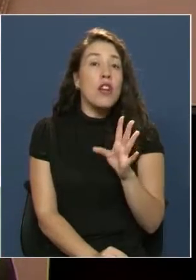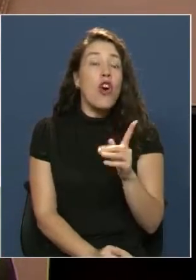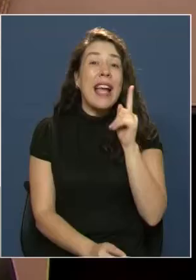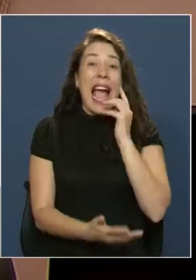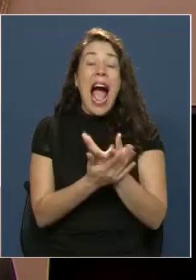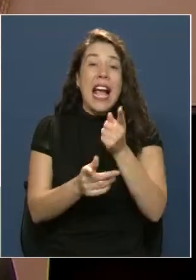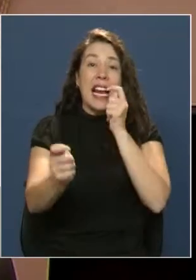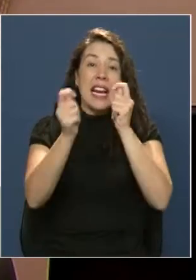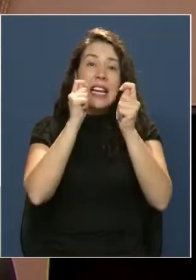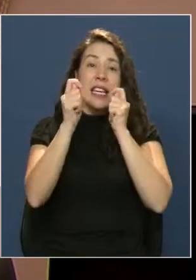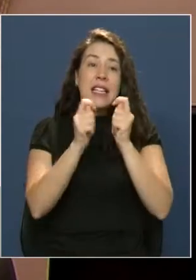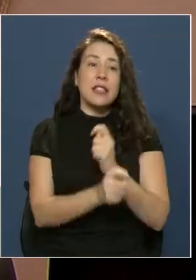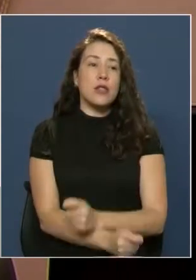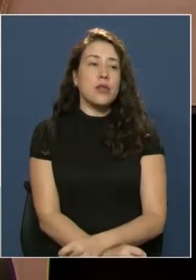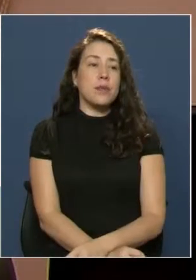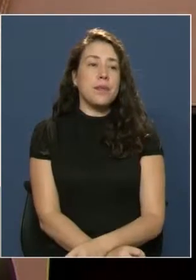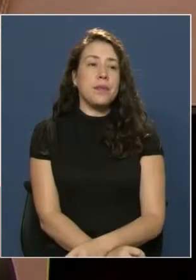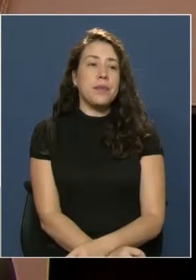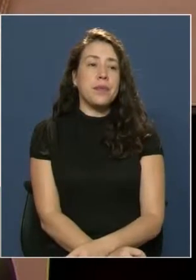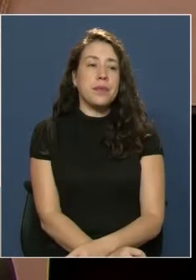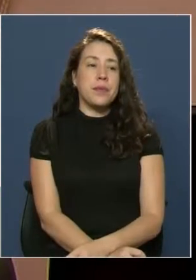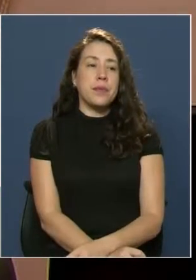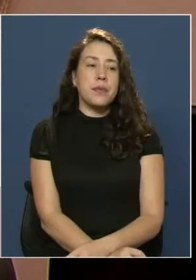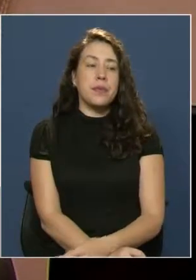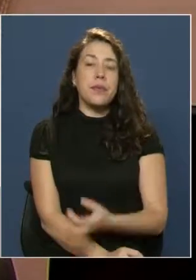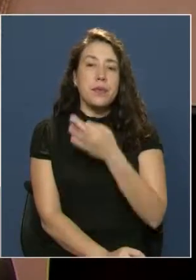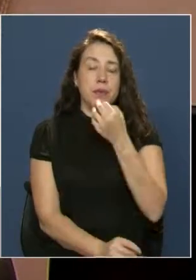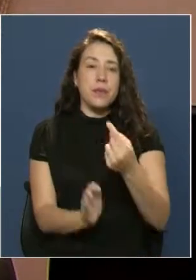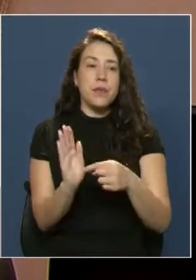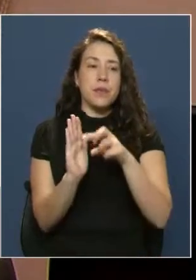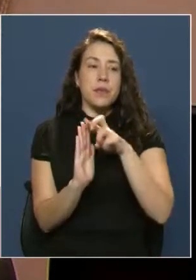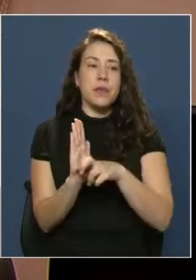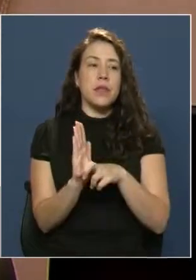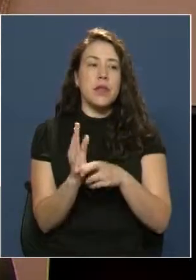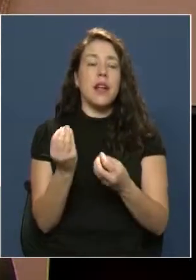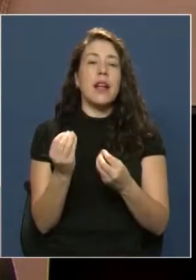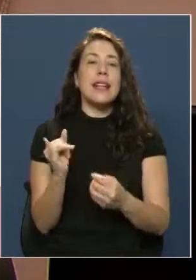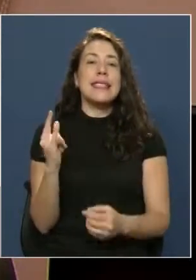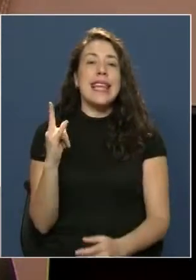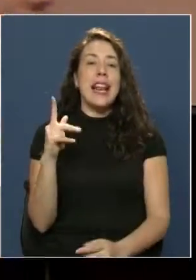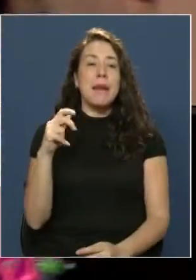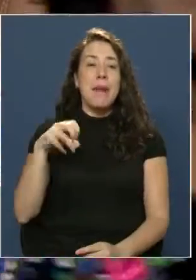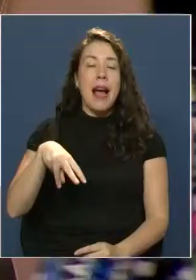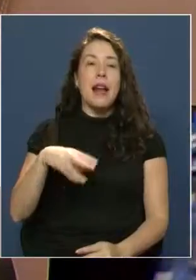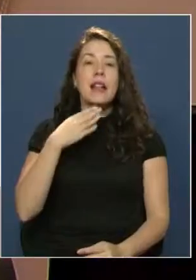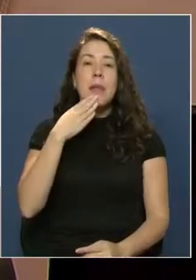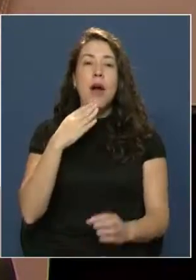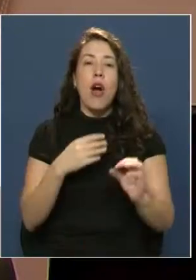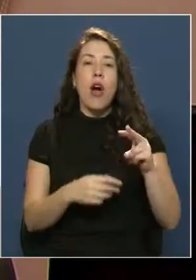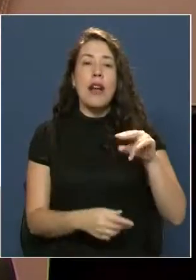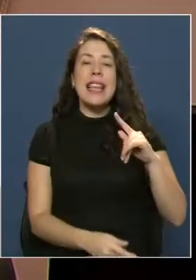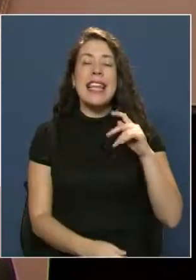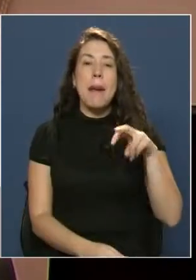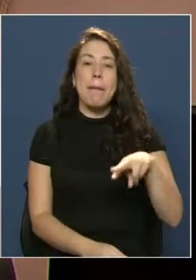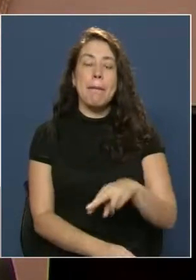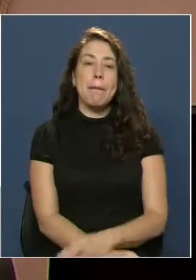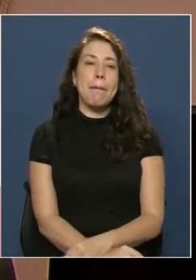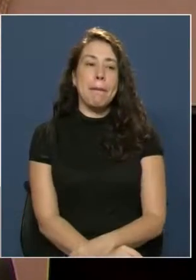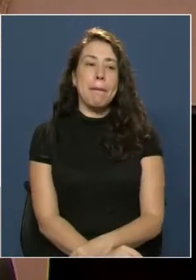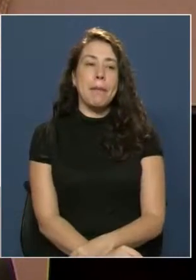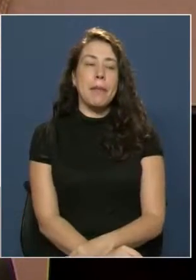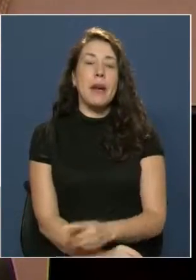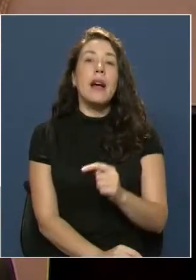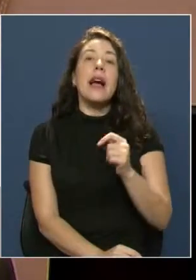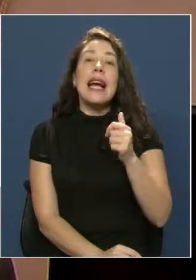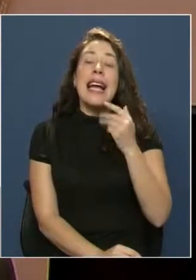riesgo. Porque, como bien señala el proyecto, lo que pasó con los Selknam pasó también con los Oniquem. Y está a punto